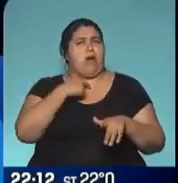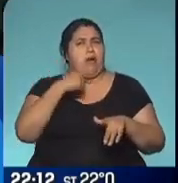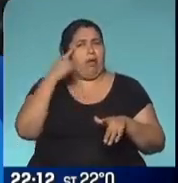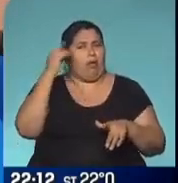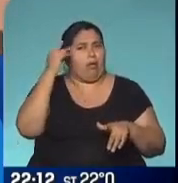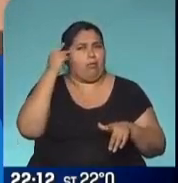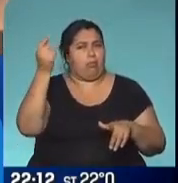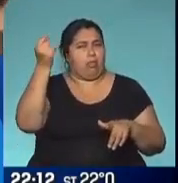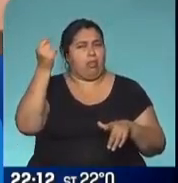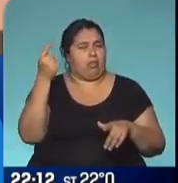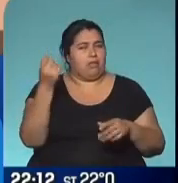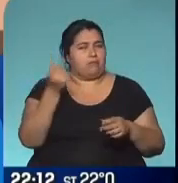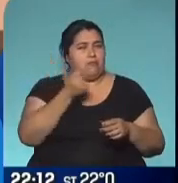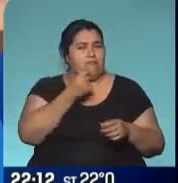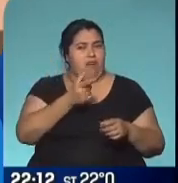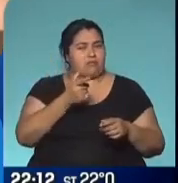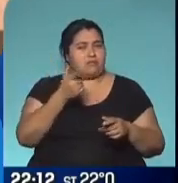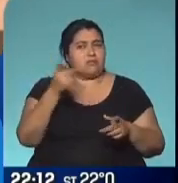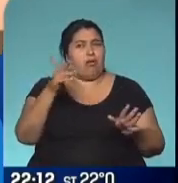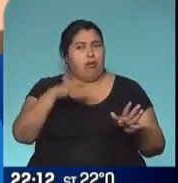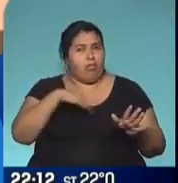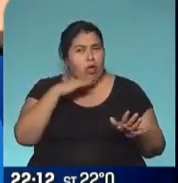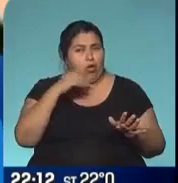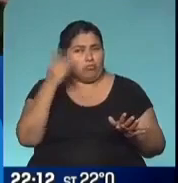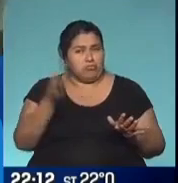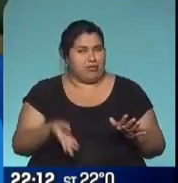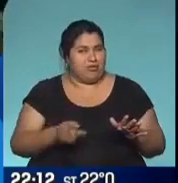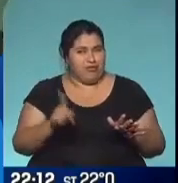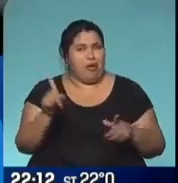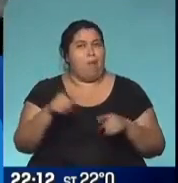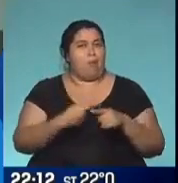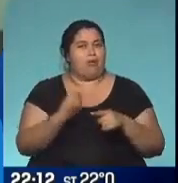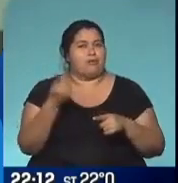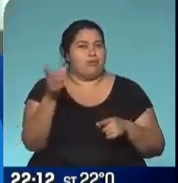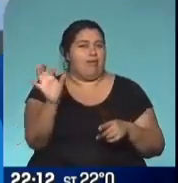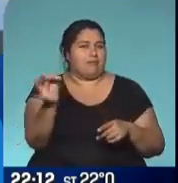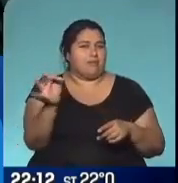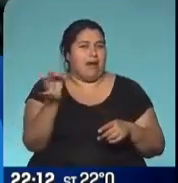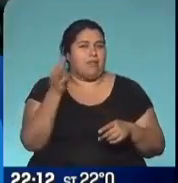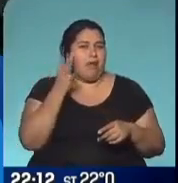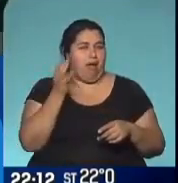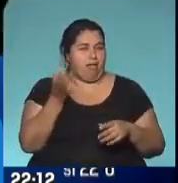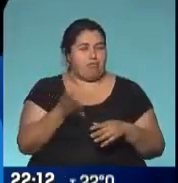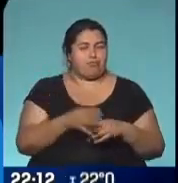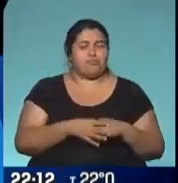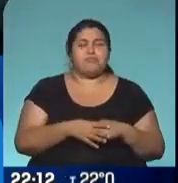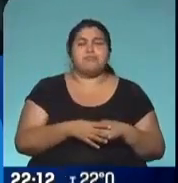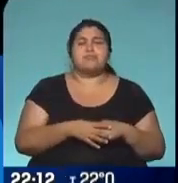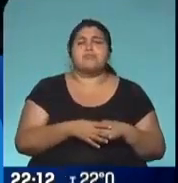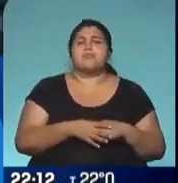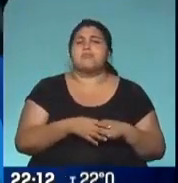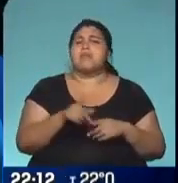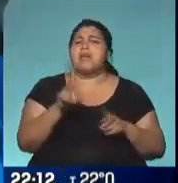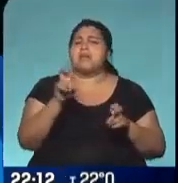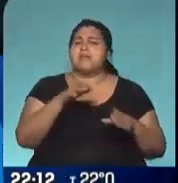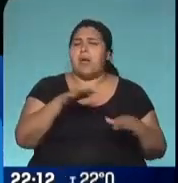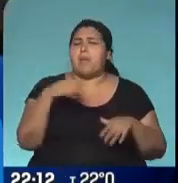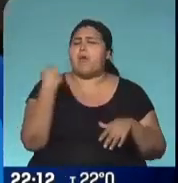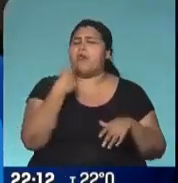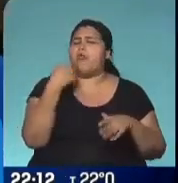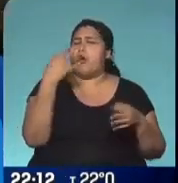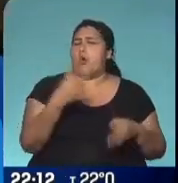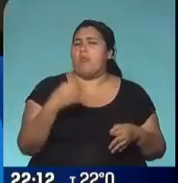Boris Johnson, que no es ningún tonto y de política evidentemente algo sabe, ¿no? Y ese eslogan, cumplamos con el